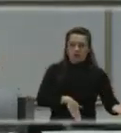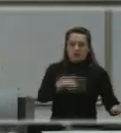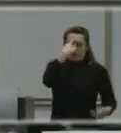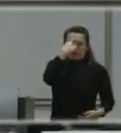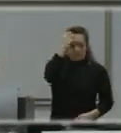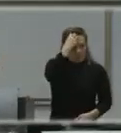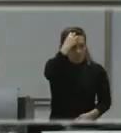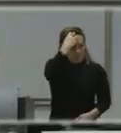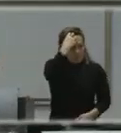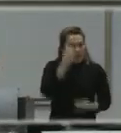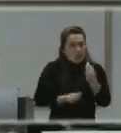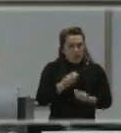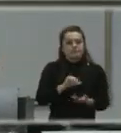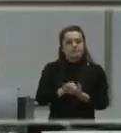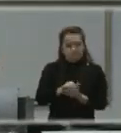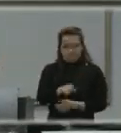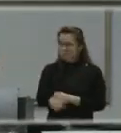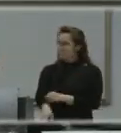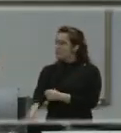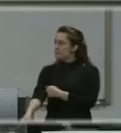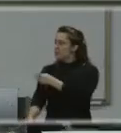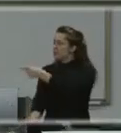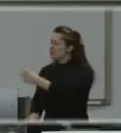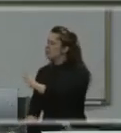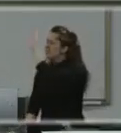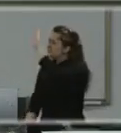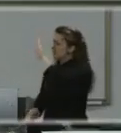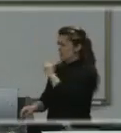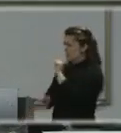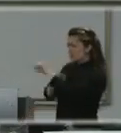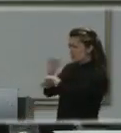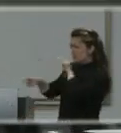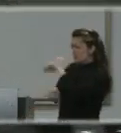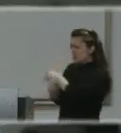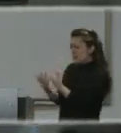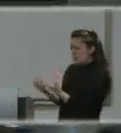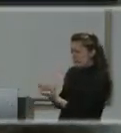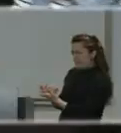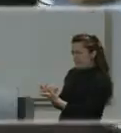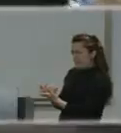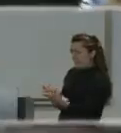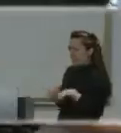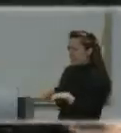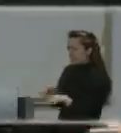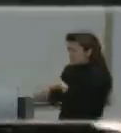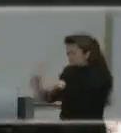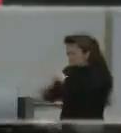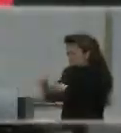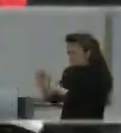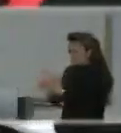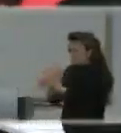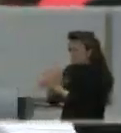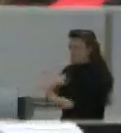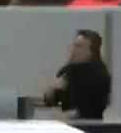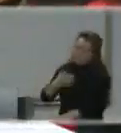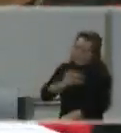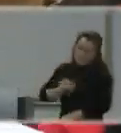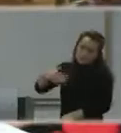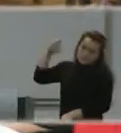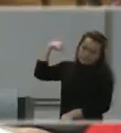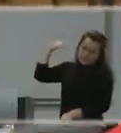familias. Y yo quisiera hacer un interrogante que me acaba de... Bueno, no, le he tenido desde